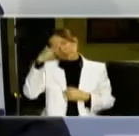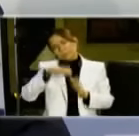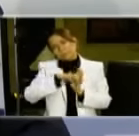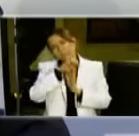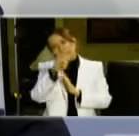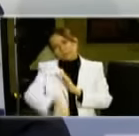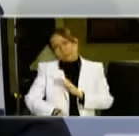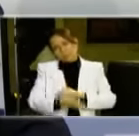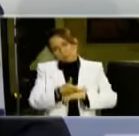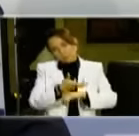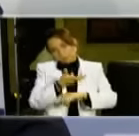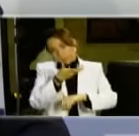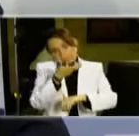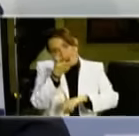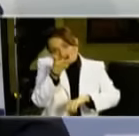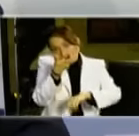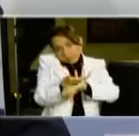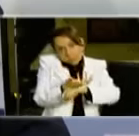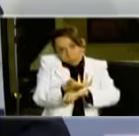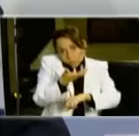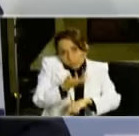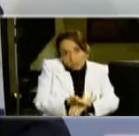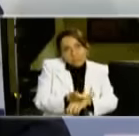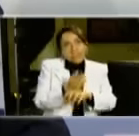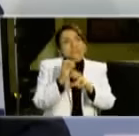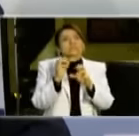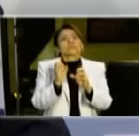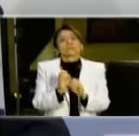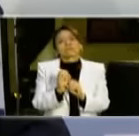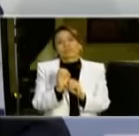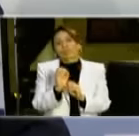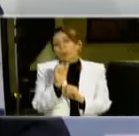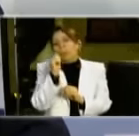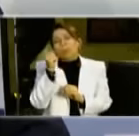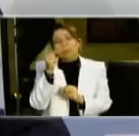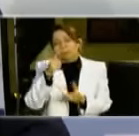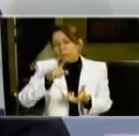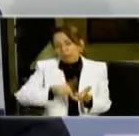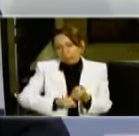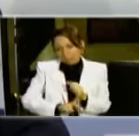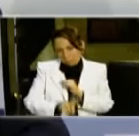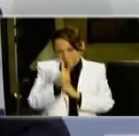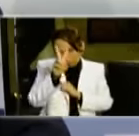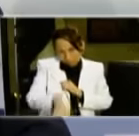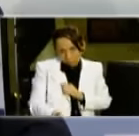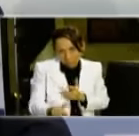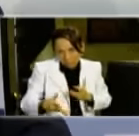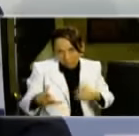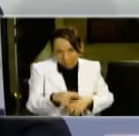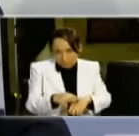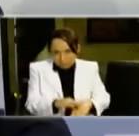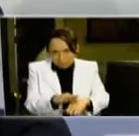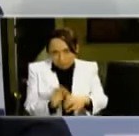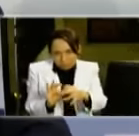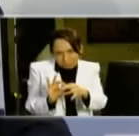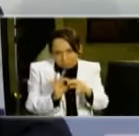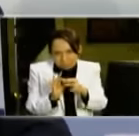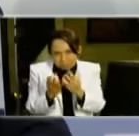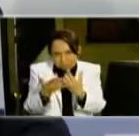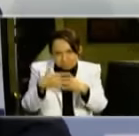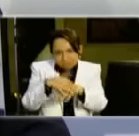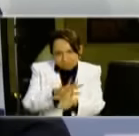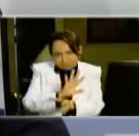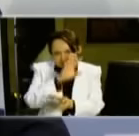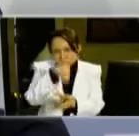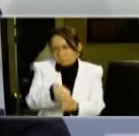que en el NAFTA tampoco te hayan enfrentado por completo. Pero si se